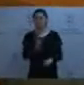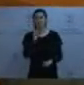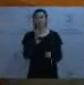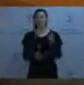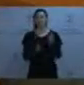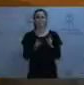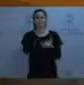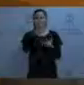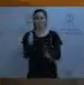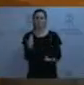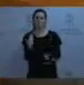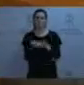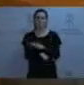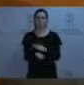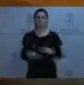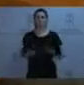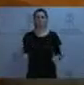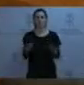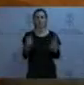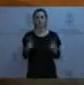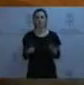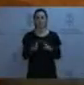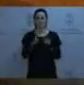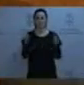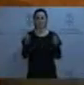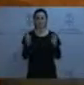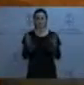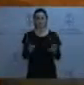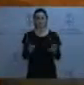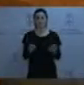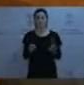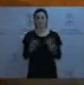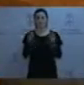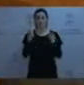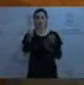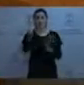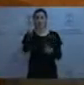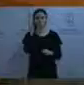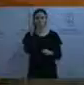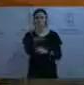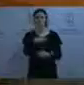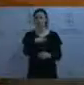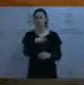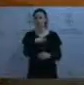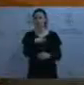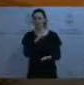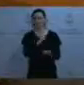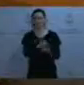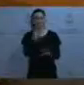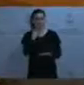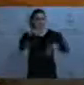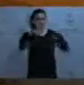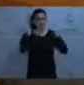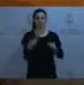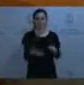hecho. Y sobre los alumnos que ese día no vayan o no puedan asistir a clase, he dicho que no pasa nada,